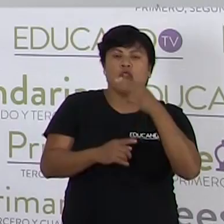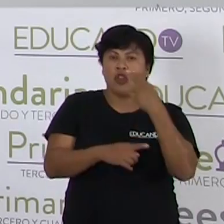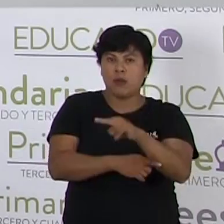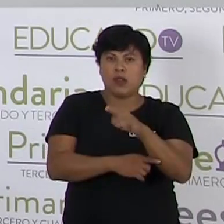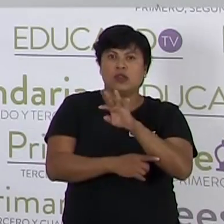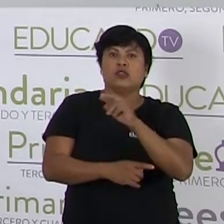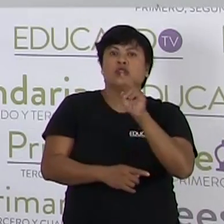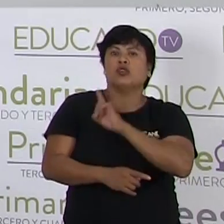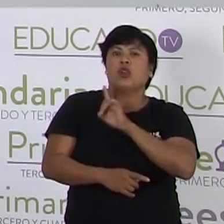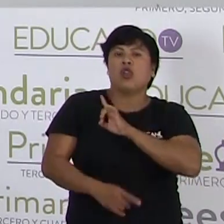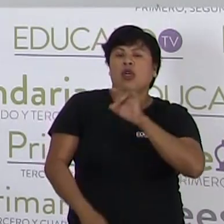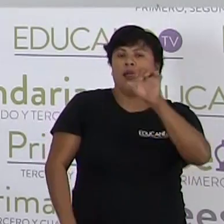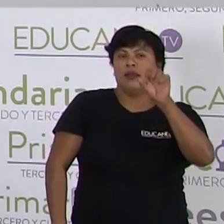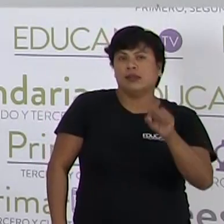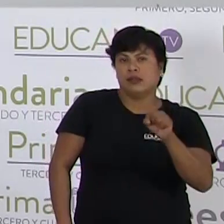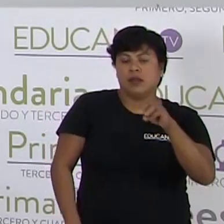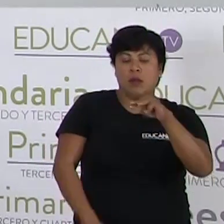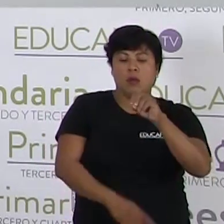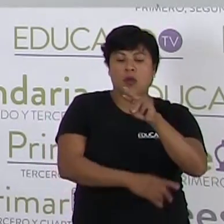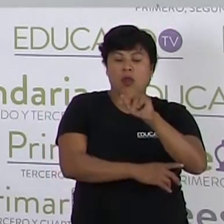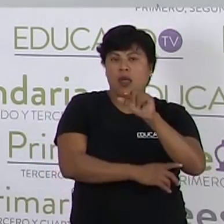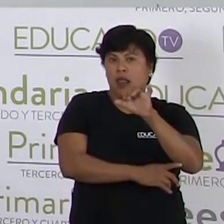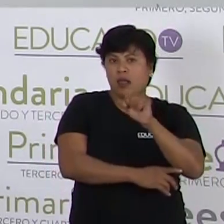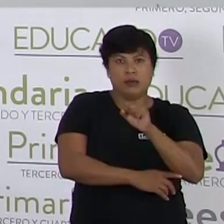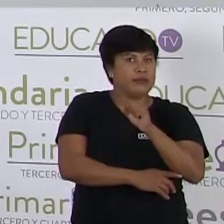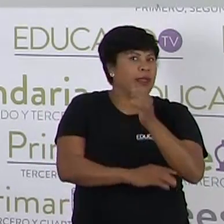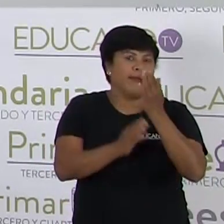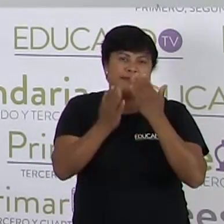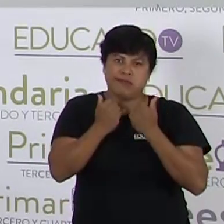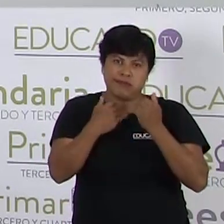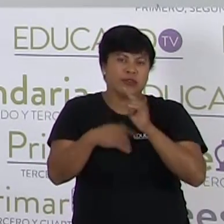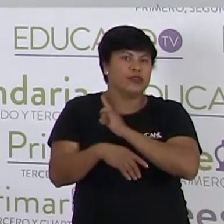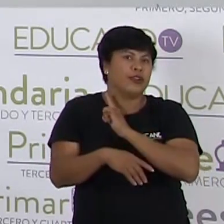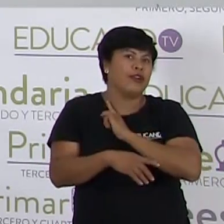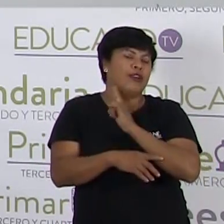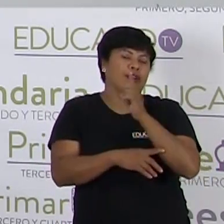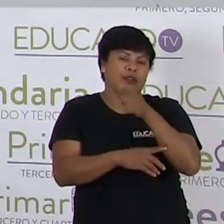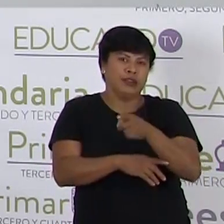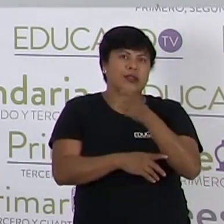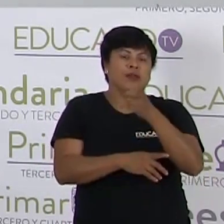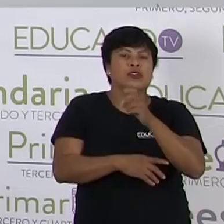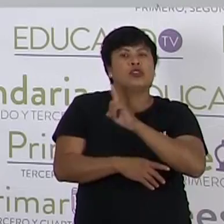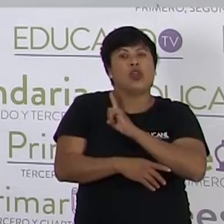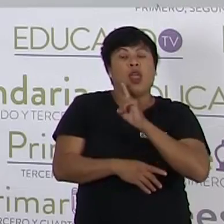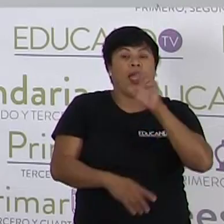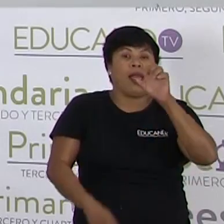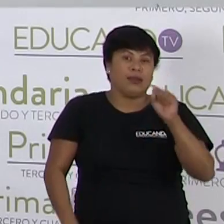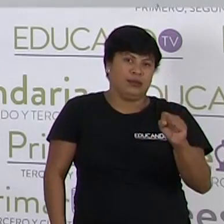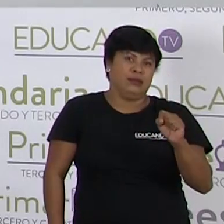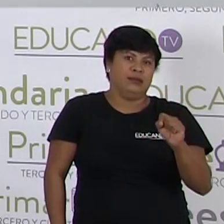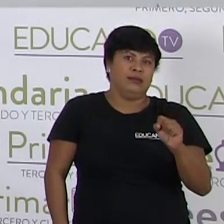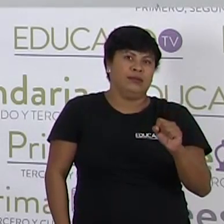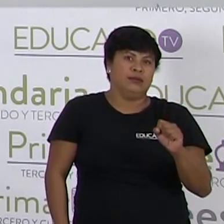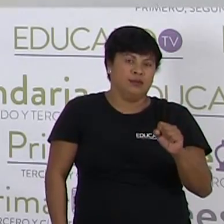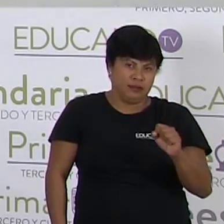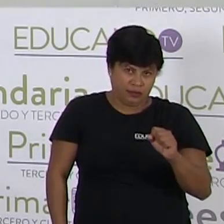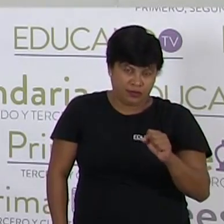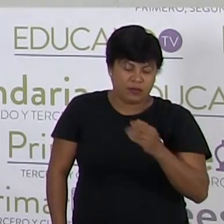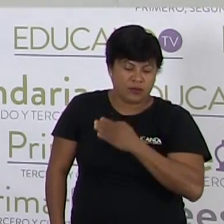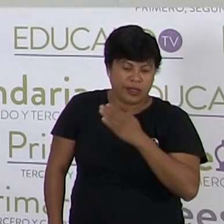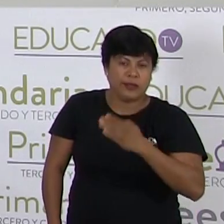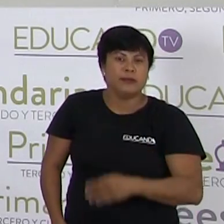va con S. Morales tampoco se deriva de ningún nombre, por eso también lleva S.